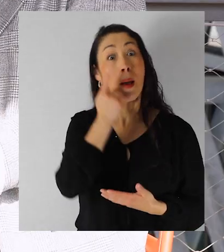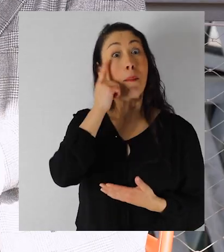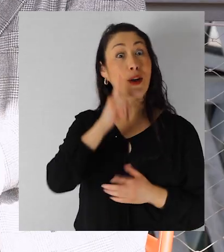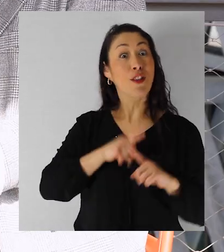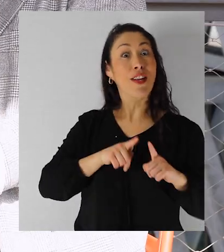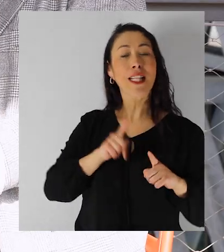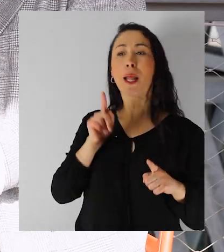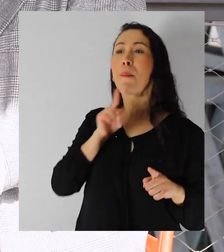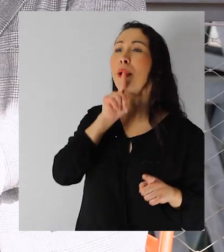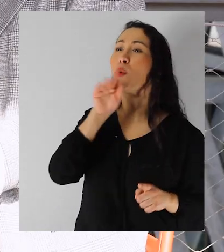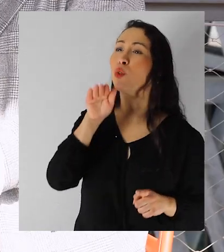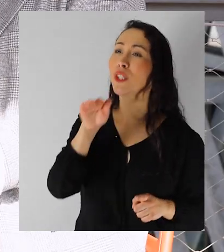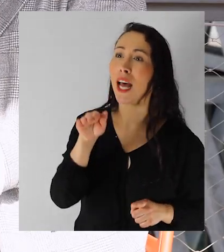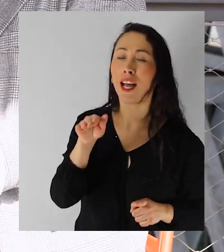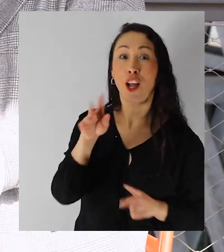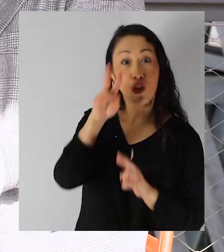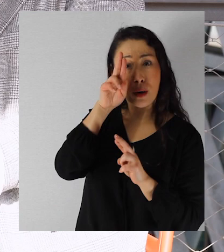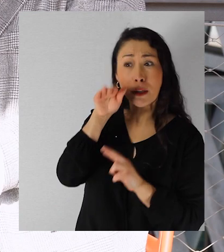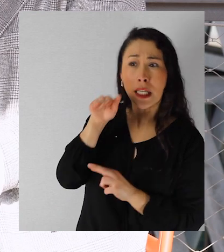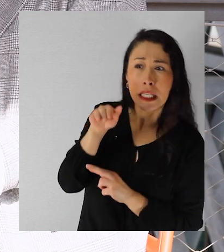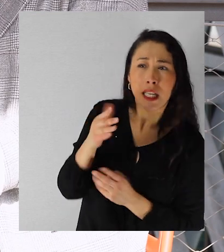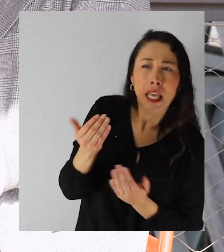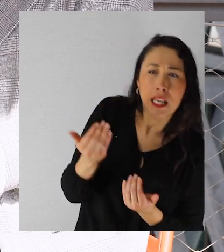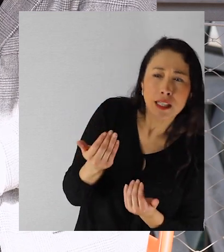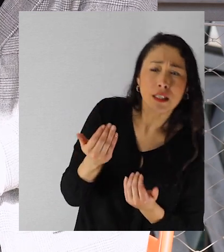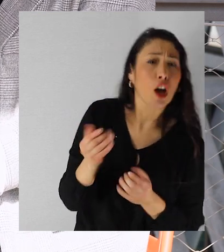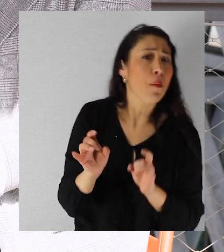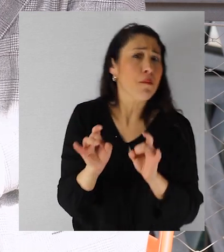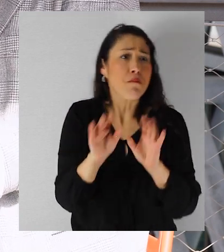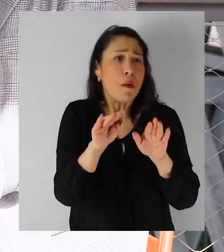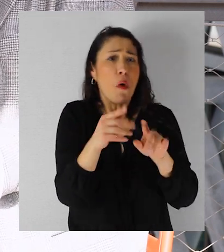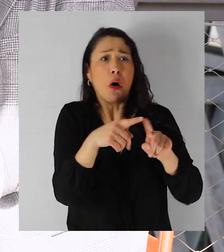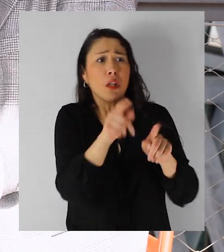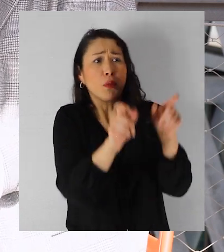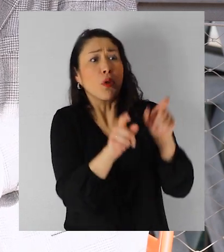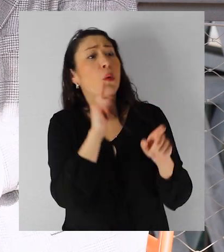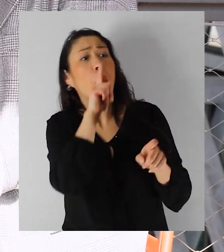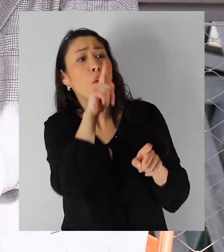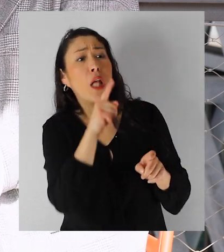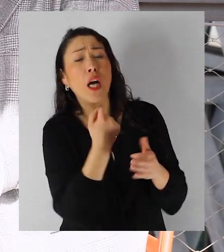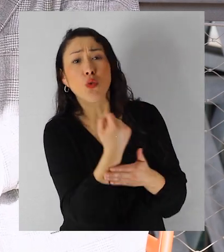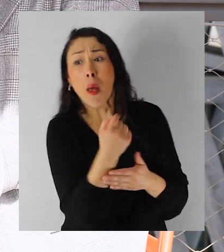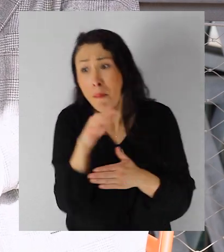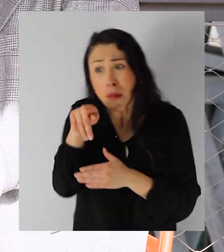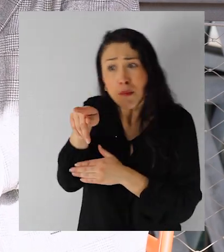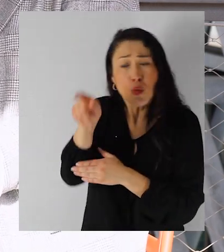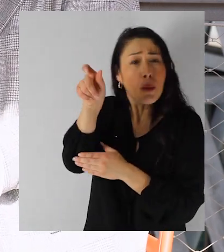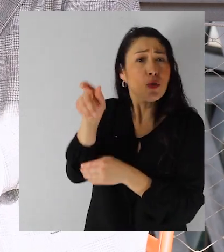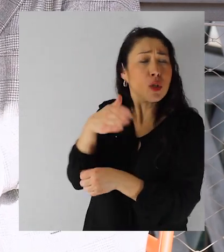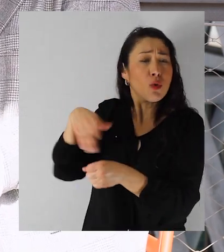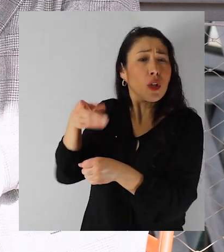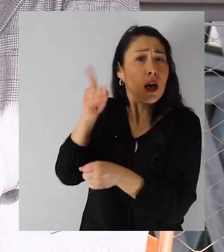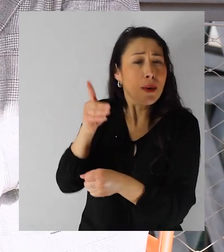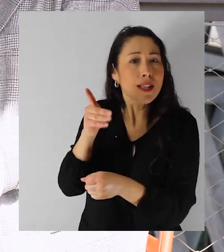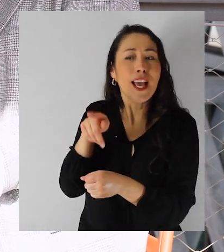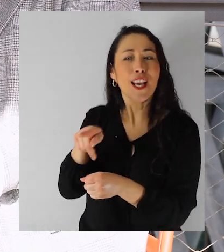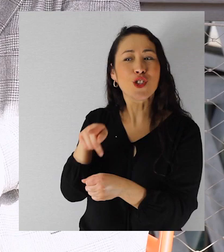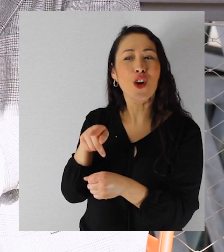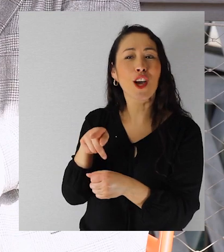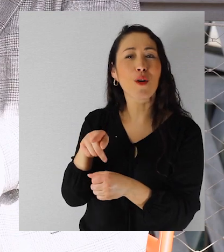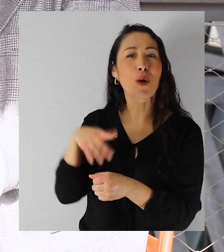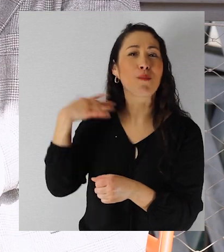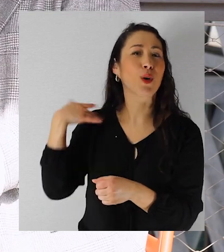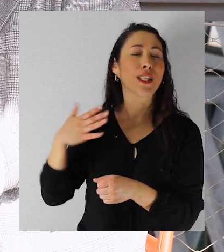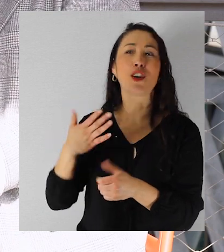preguntar con el respeto Claro. que se le pregunta a cualquier otra persona es una llave de acceso que yo